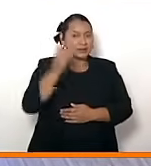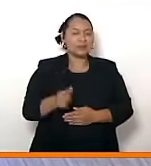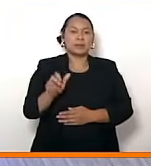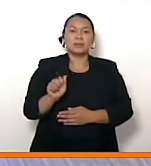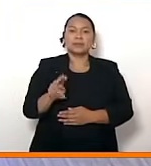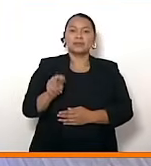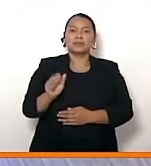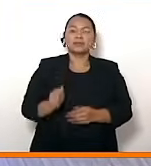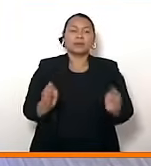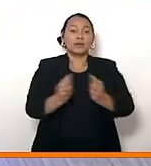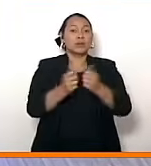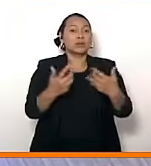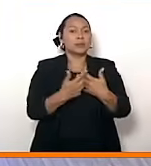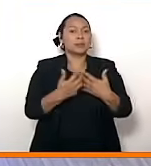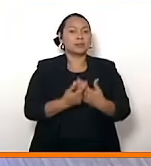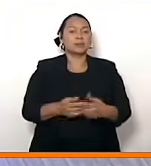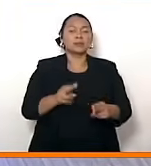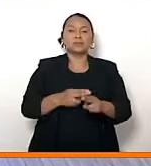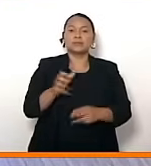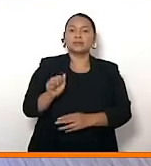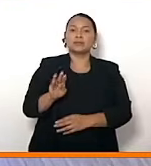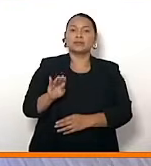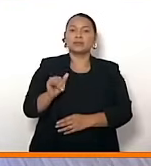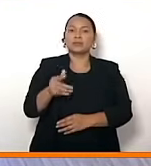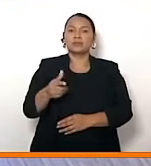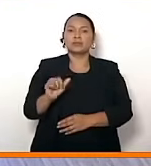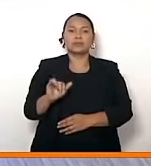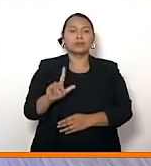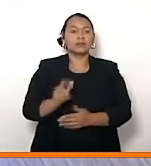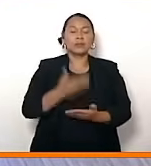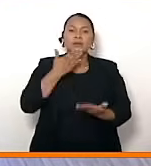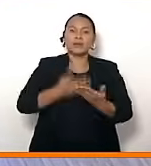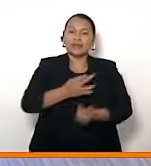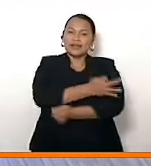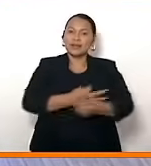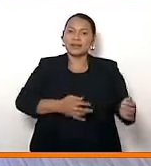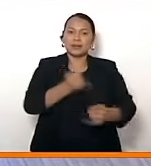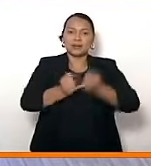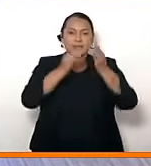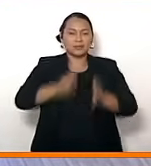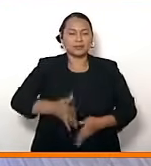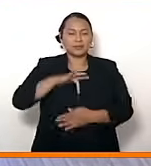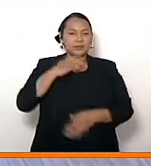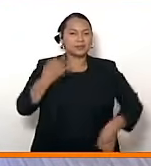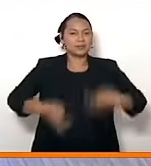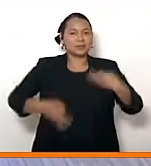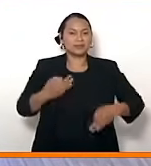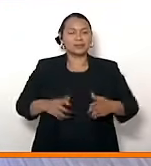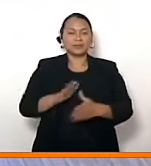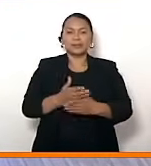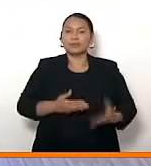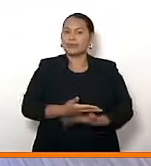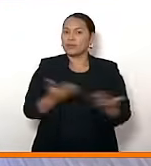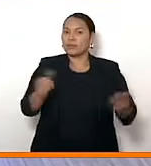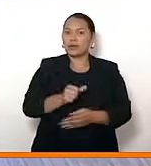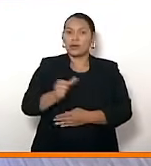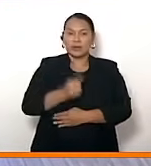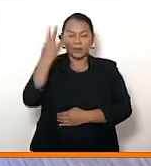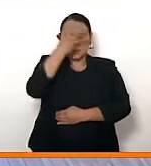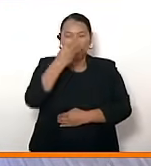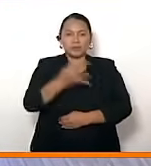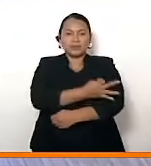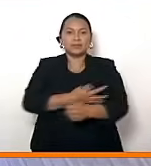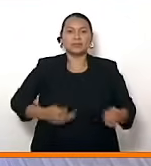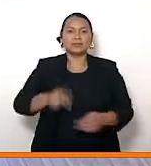de Abigail Robelo. Buenas tardes, Abby. Buenas tardes, Ana. Buenas tardes, jugadores. Qué alegría compartir con ustedes en un sorteo más en esta linda tarde